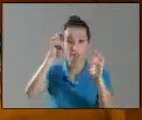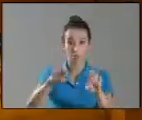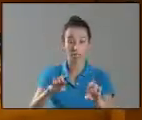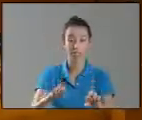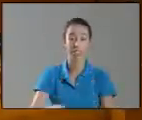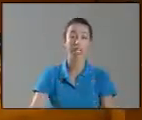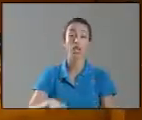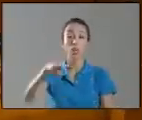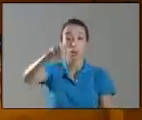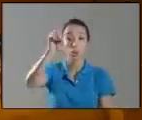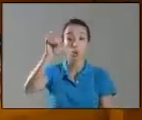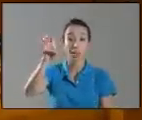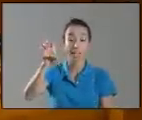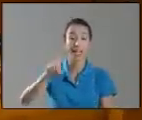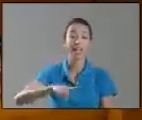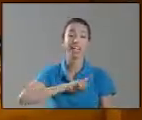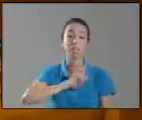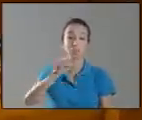8 personas, dice la Biblia, ¿verdad?